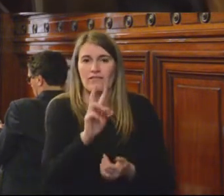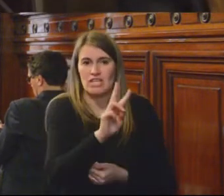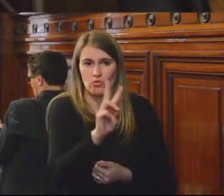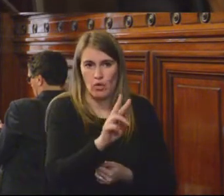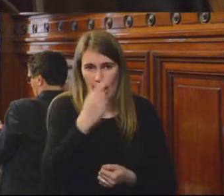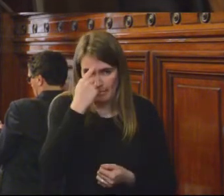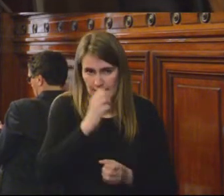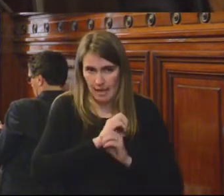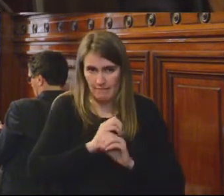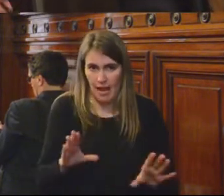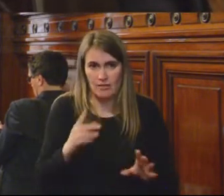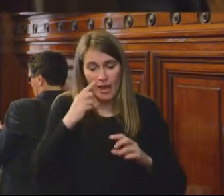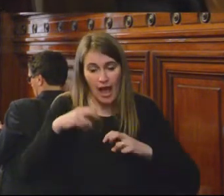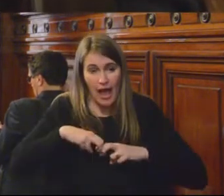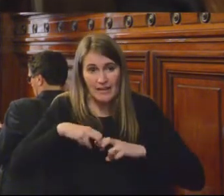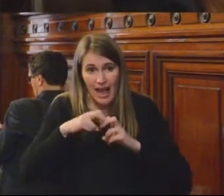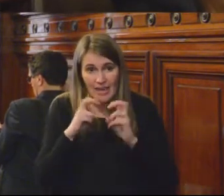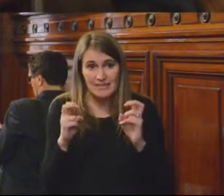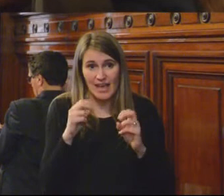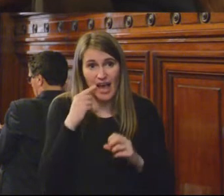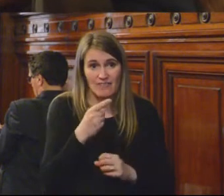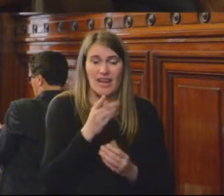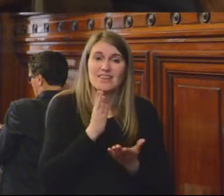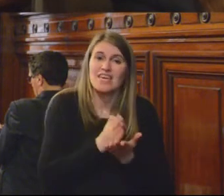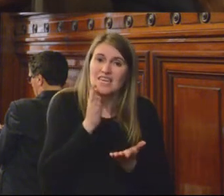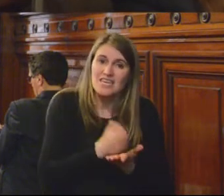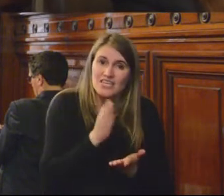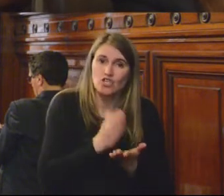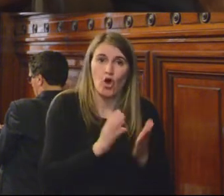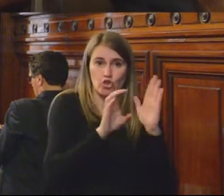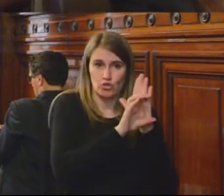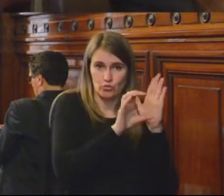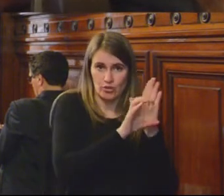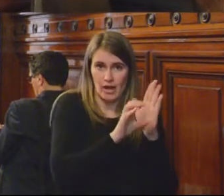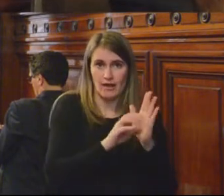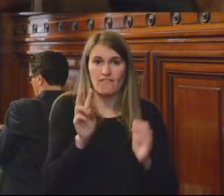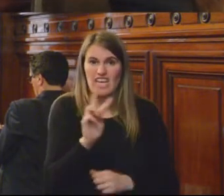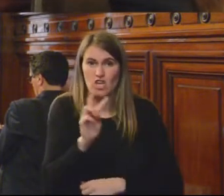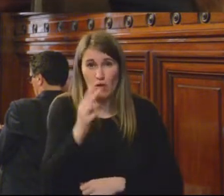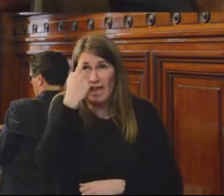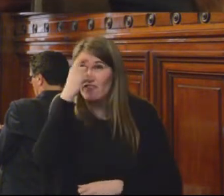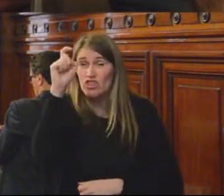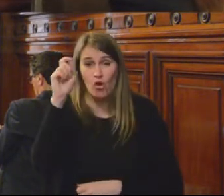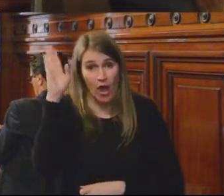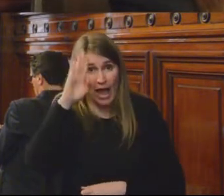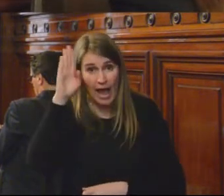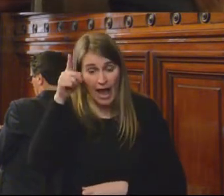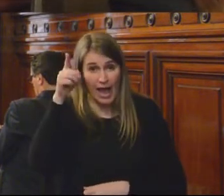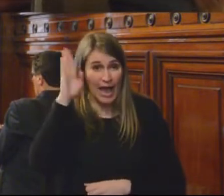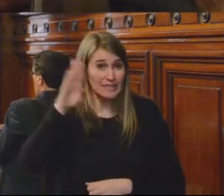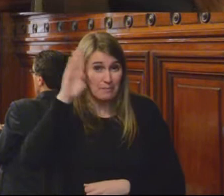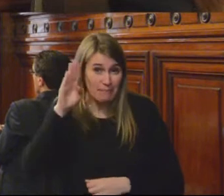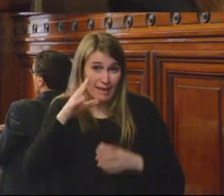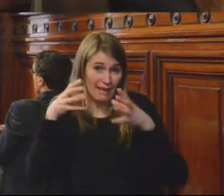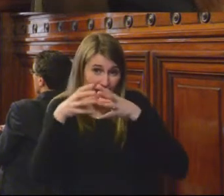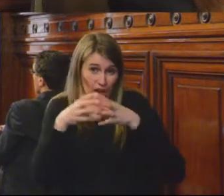un análisis desde el punto de vista del derecho constitucional. Venezuela no inventó la Asamblea Nacional Constituyente. La Asamblea Nacional Constituyente